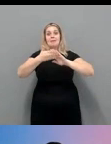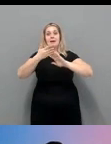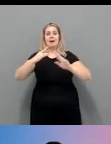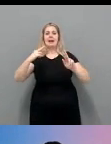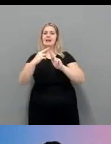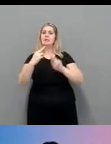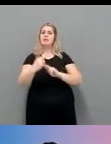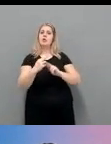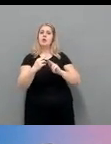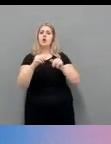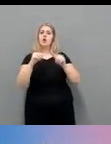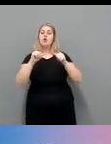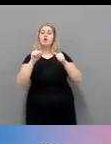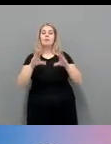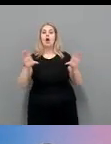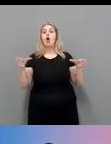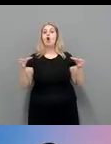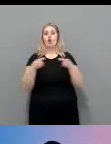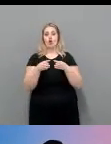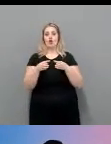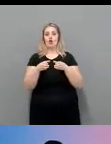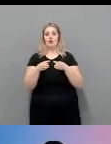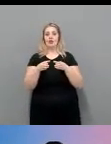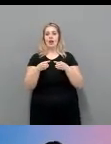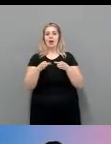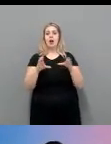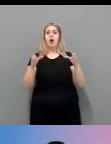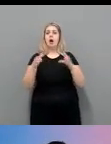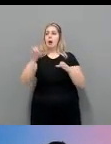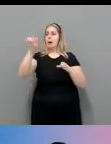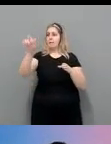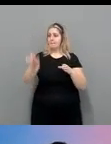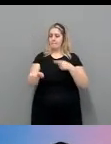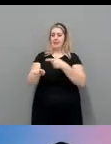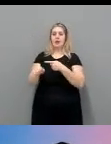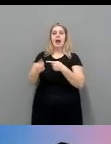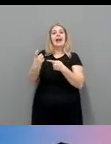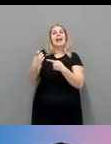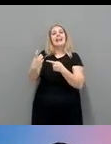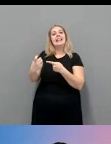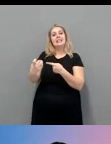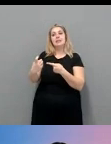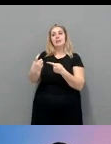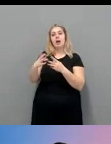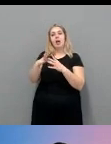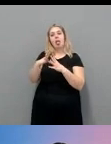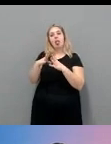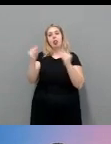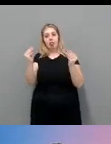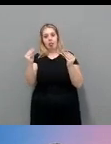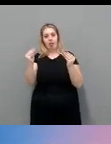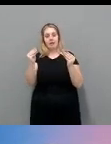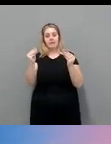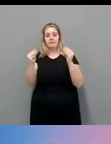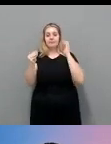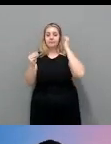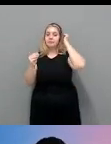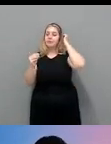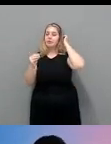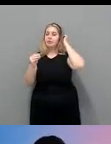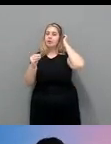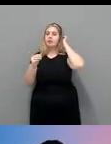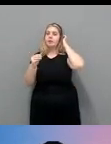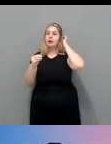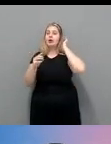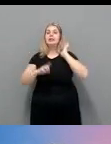forma conjunta a una persona que necesita ser entendida con un desarrollo